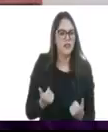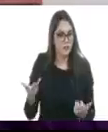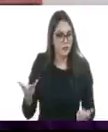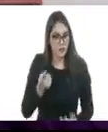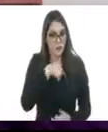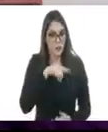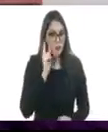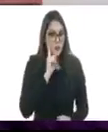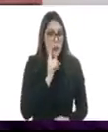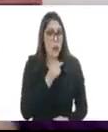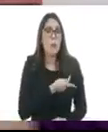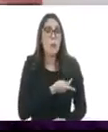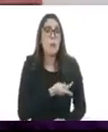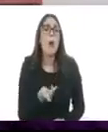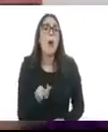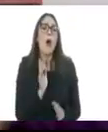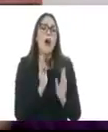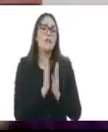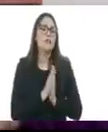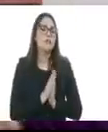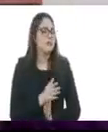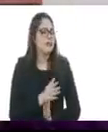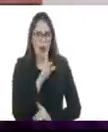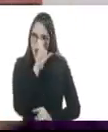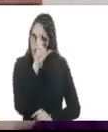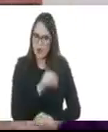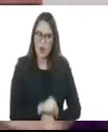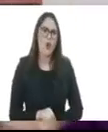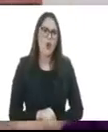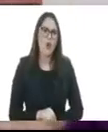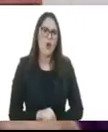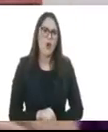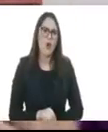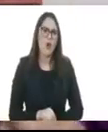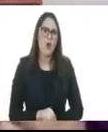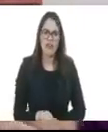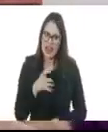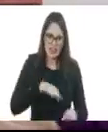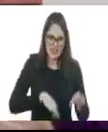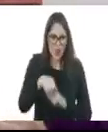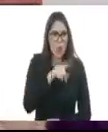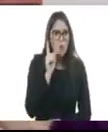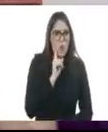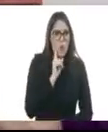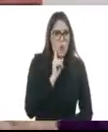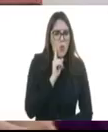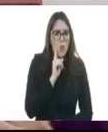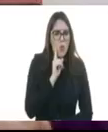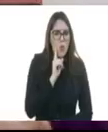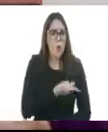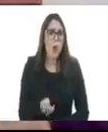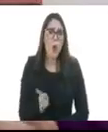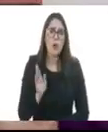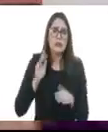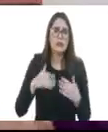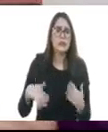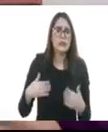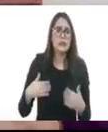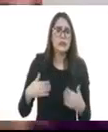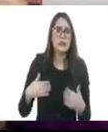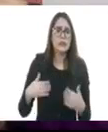Precisamente el trabajo era reflejar que no son mujeres pobrecitas por ser mujeres indígenas. Son